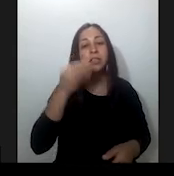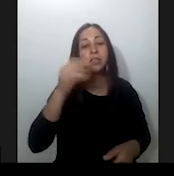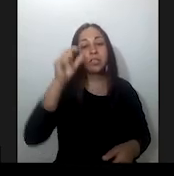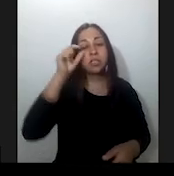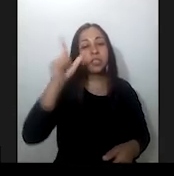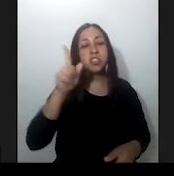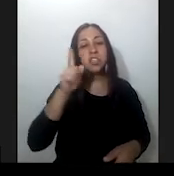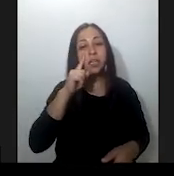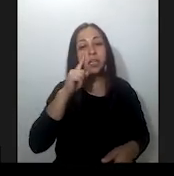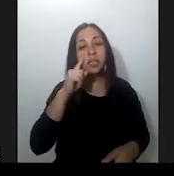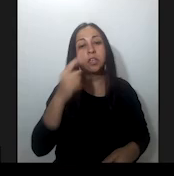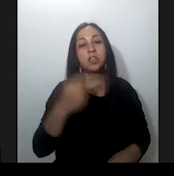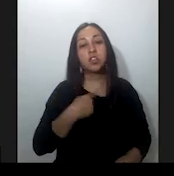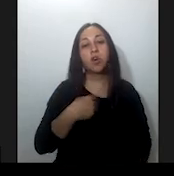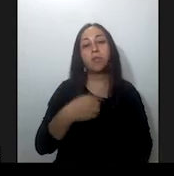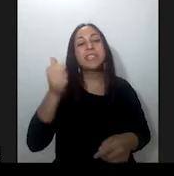Argentina.